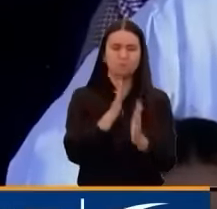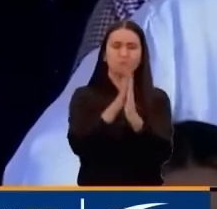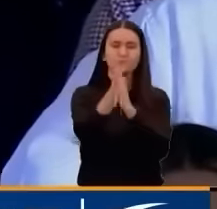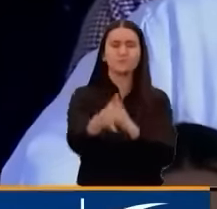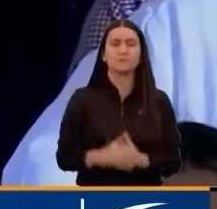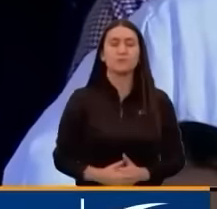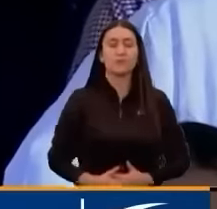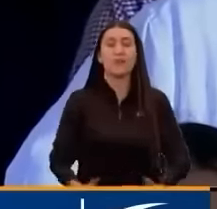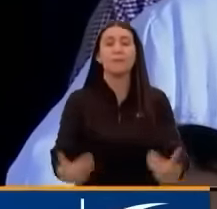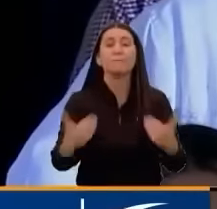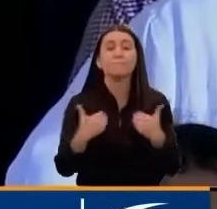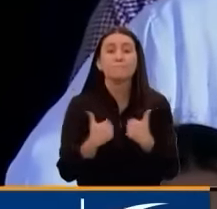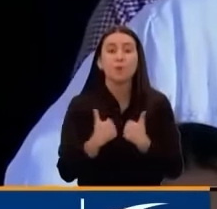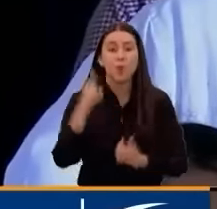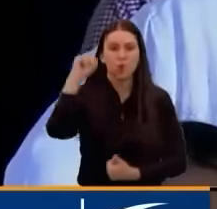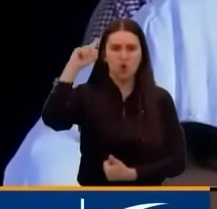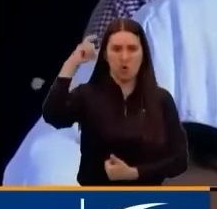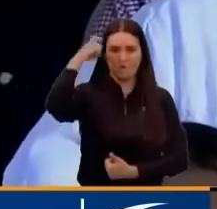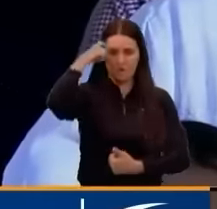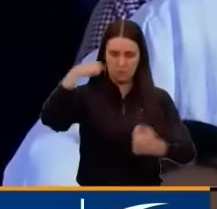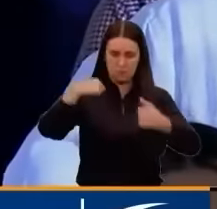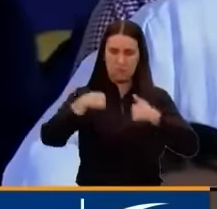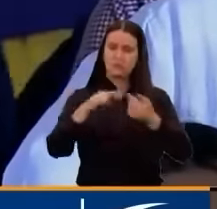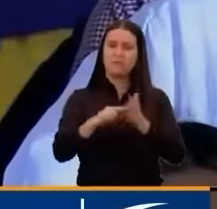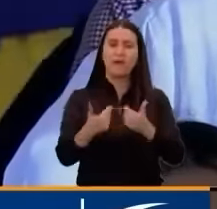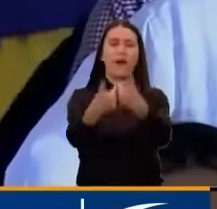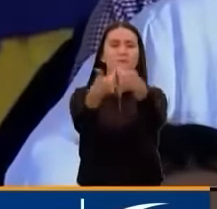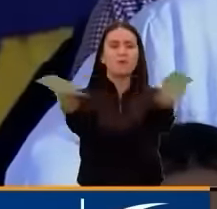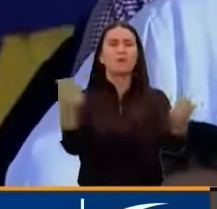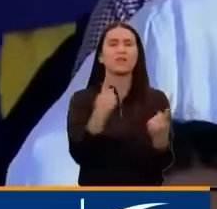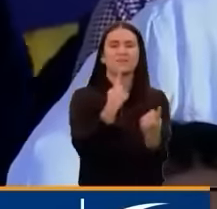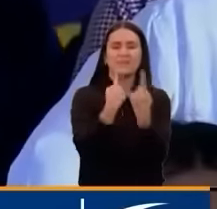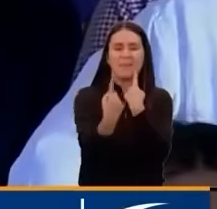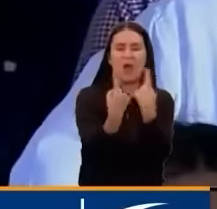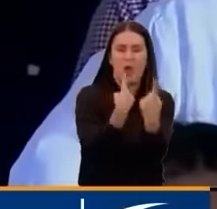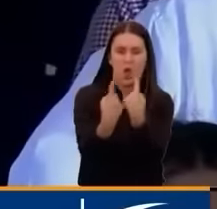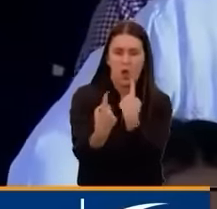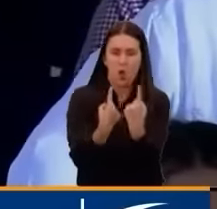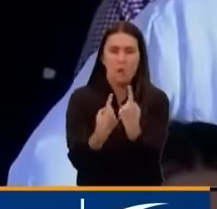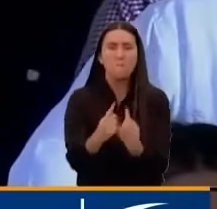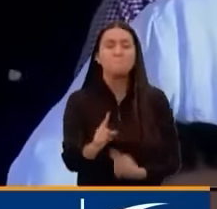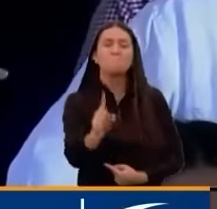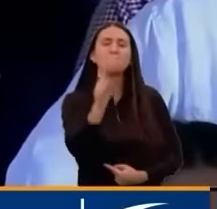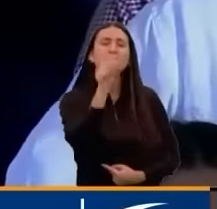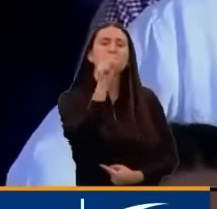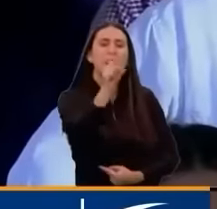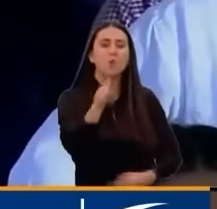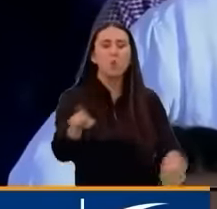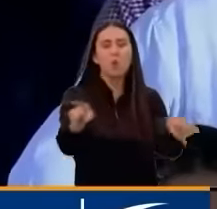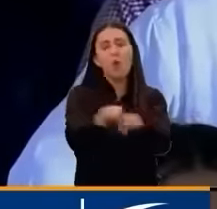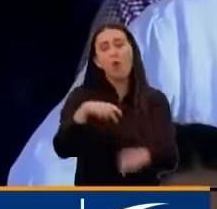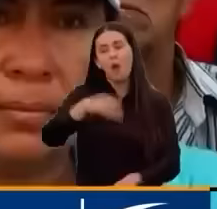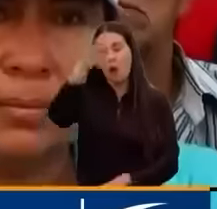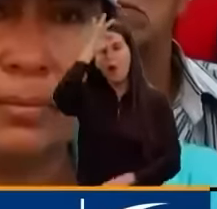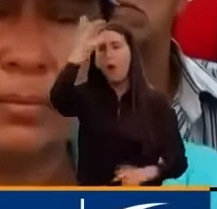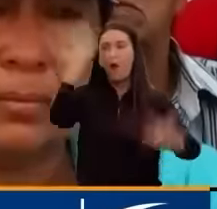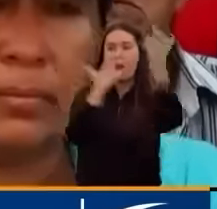En mi gobierno estamos abiertos al diálogo, pero sin inocencias ingenuas.